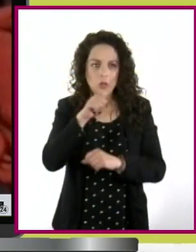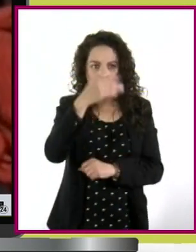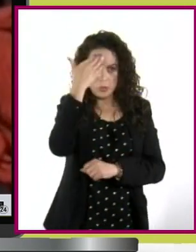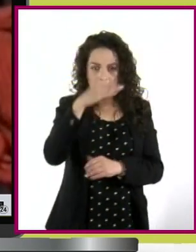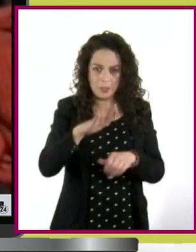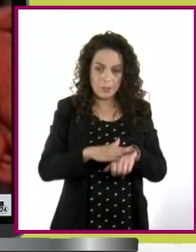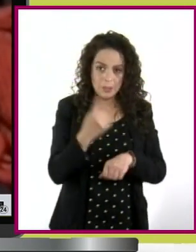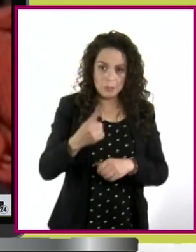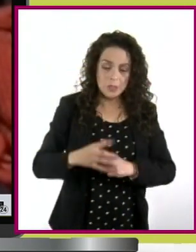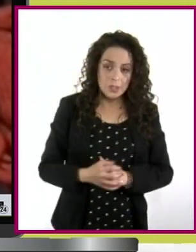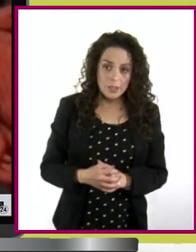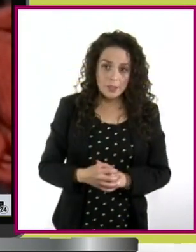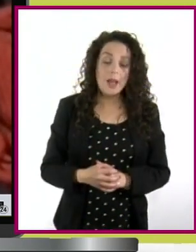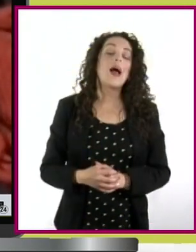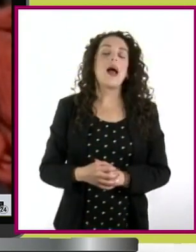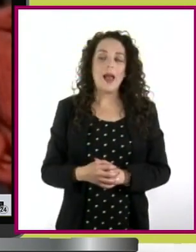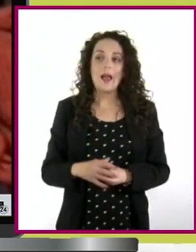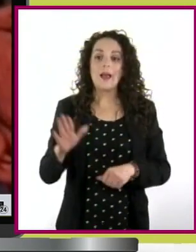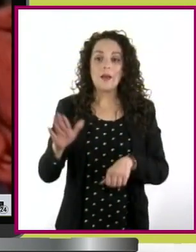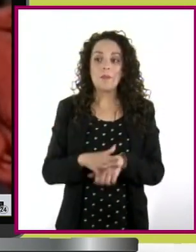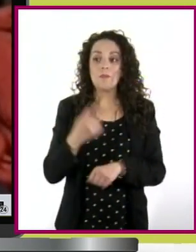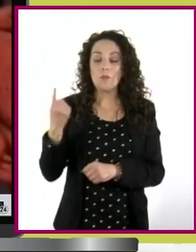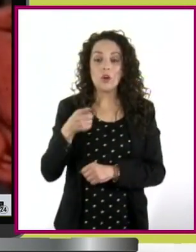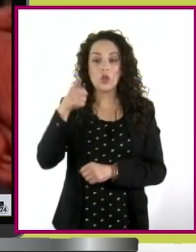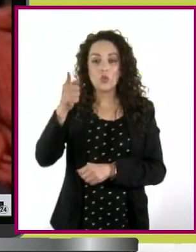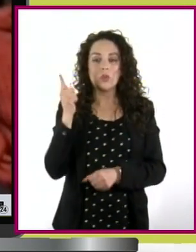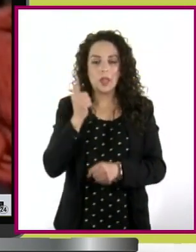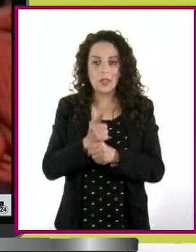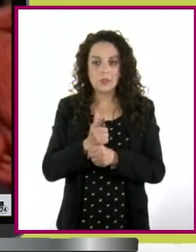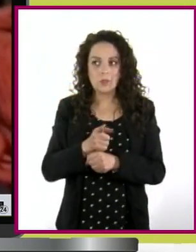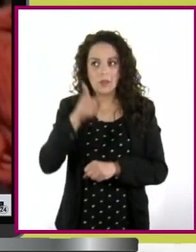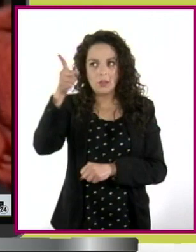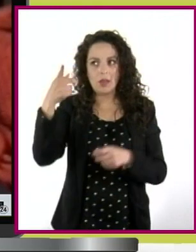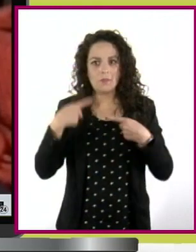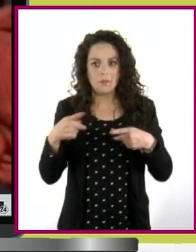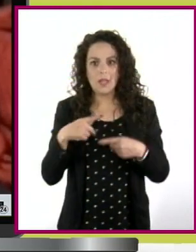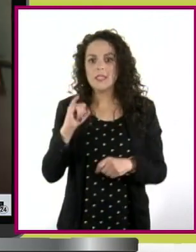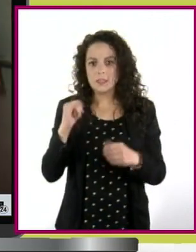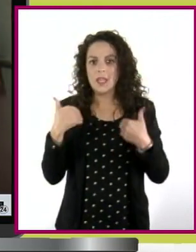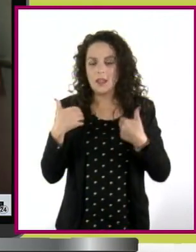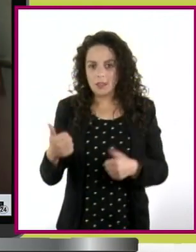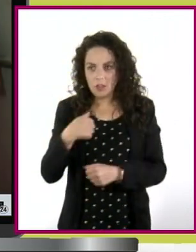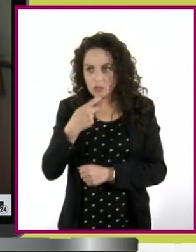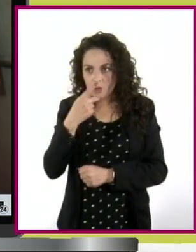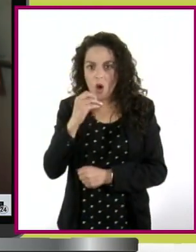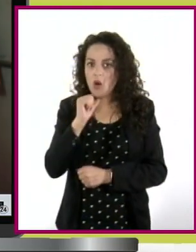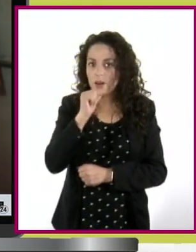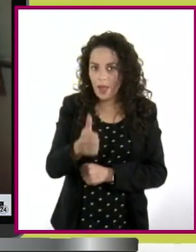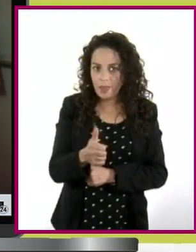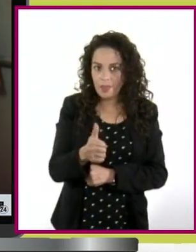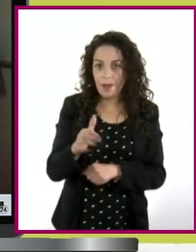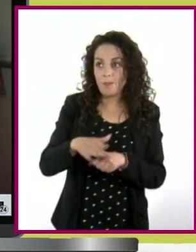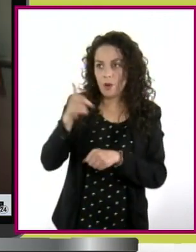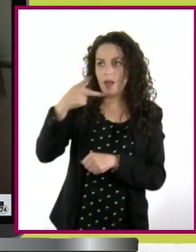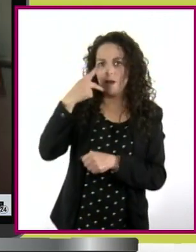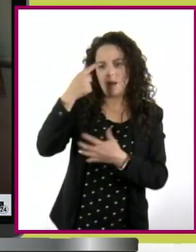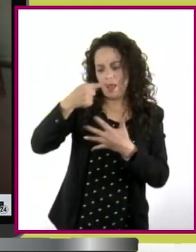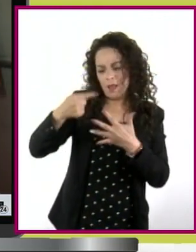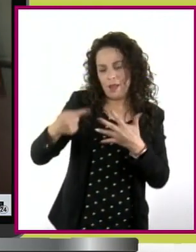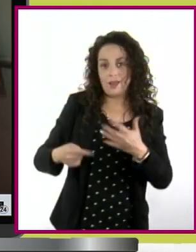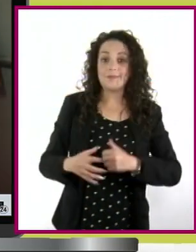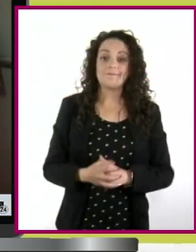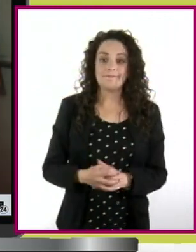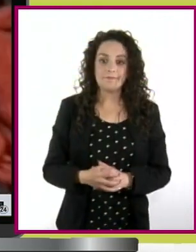la retroalimentación tú te das cuenta si tu receptor te está entendiendo. Oye, Virginia, ¿de quién es responsabilidad una